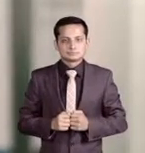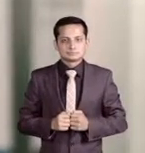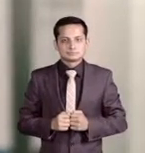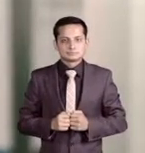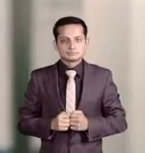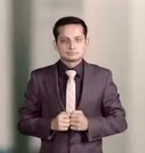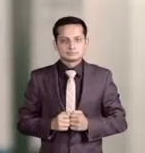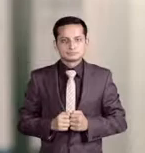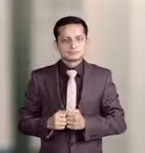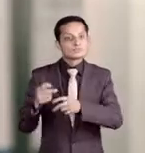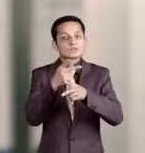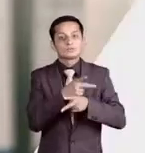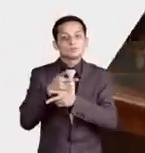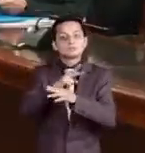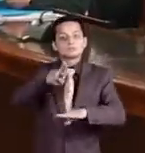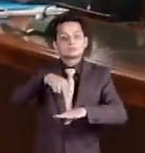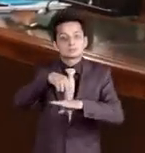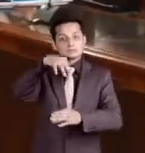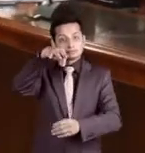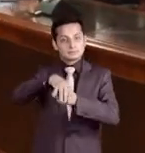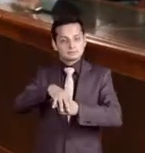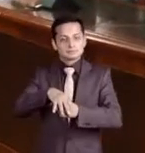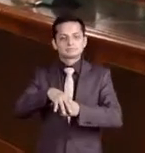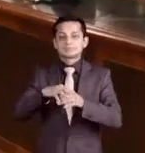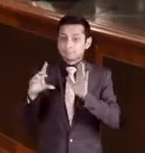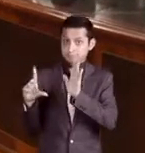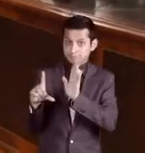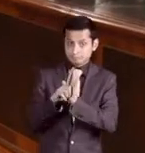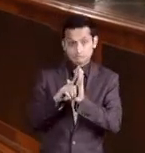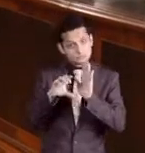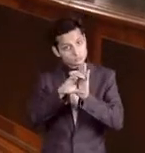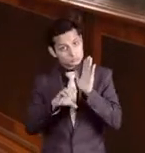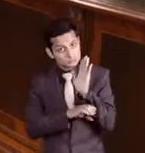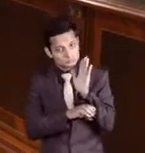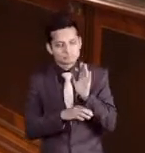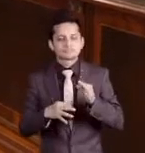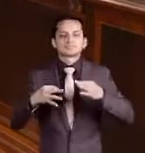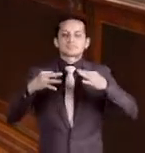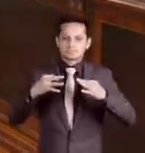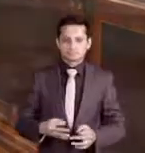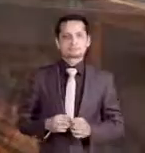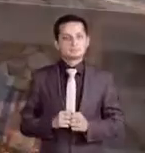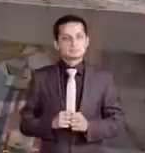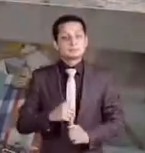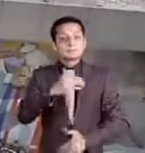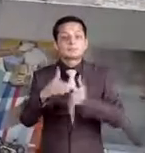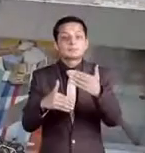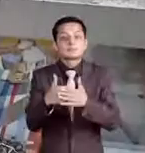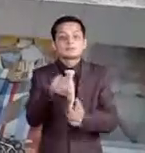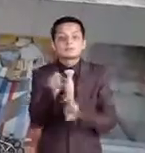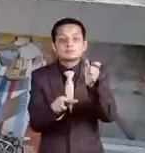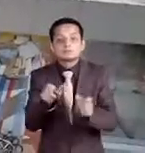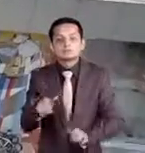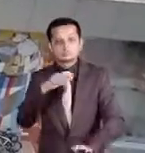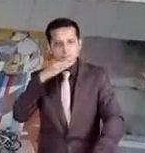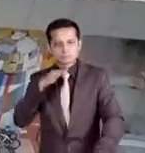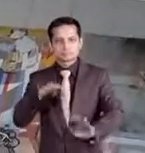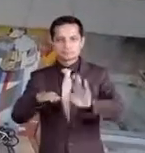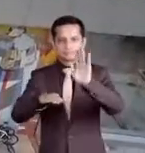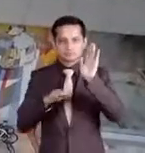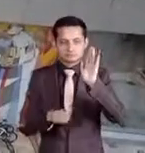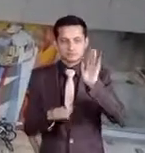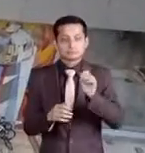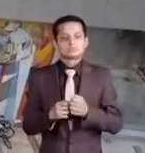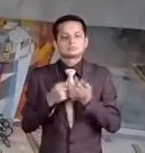y reglamentos respectivos. El Consejo Nacional Electoral cumple con lo establecido en la Constitución y la ley.